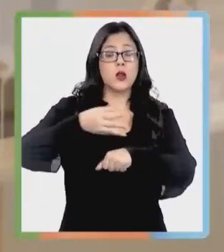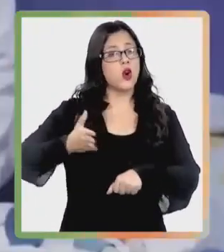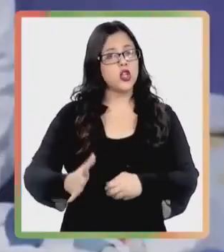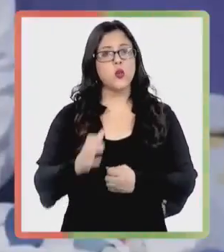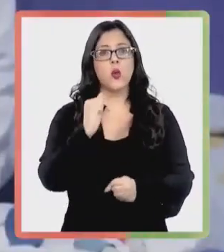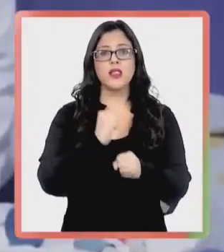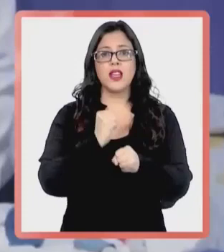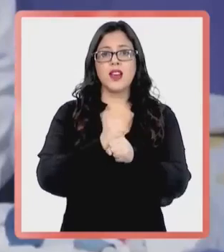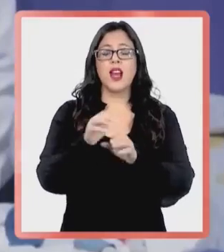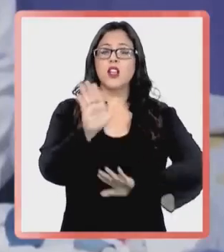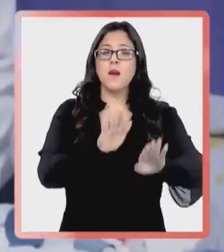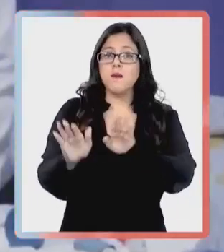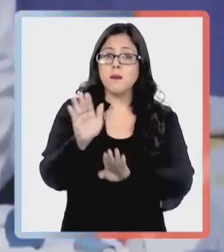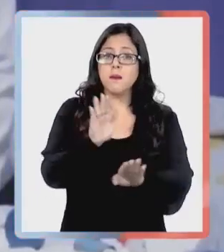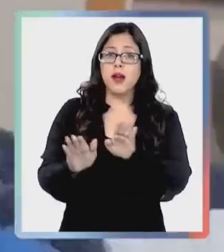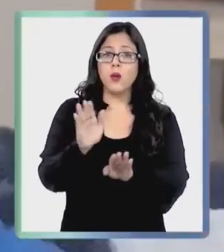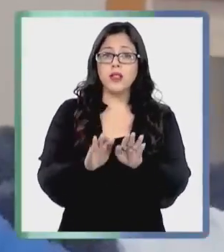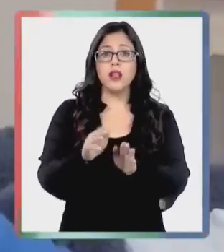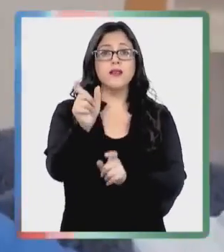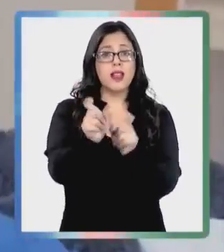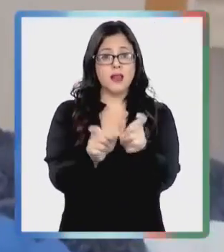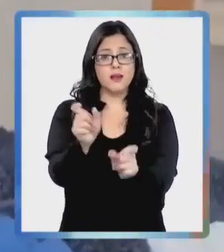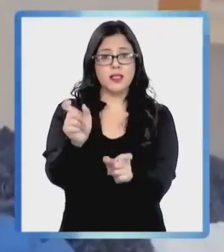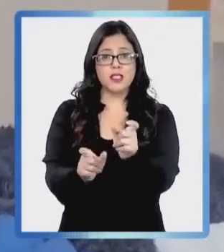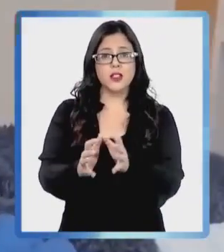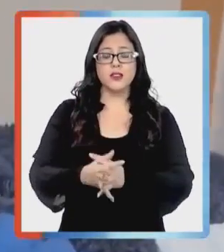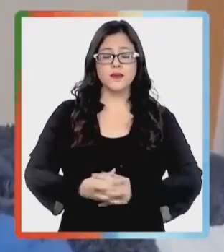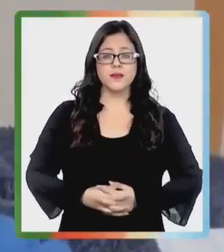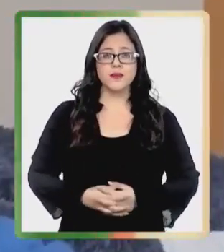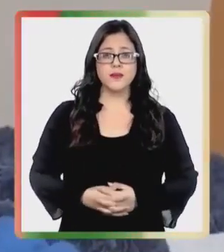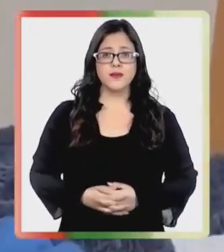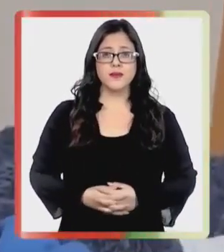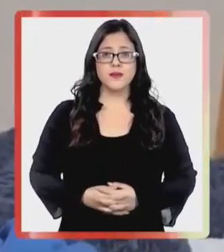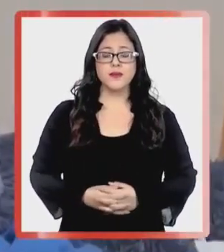de trabajar para proteger a la comunidad.